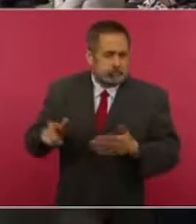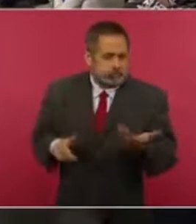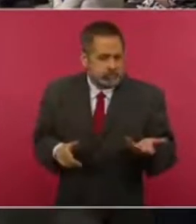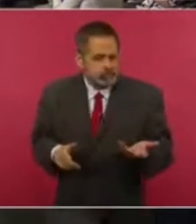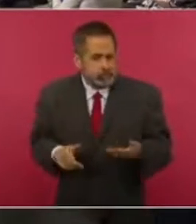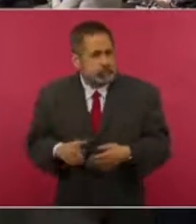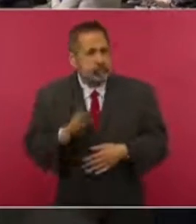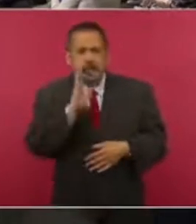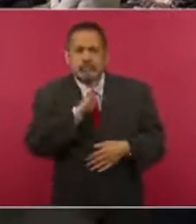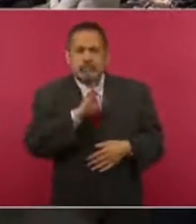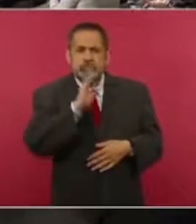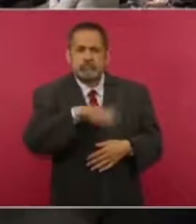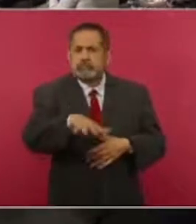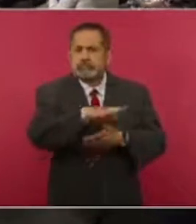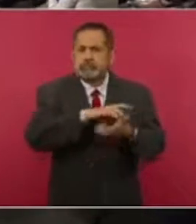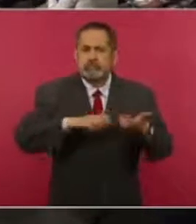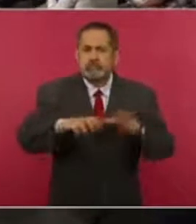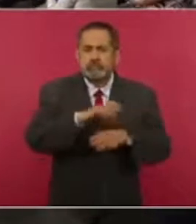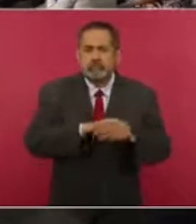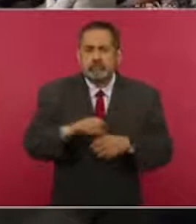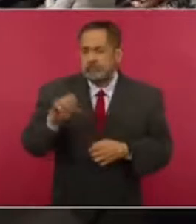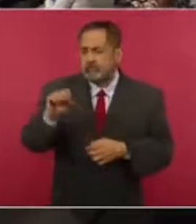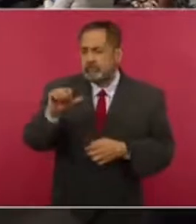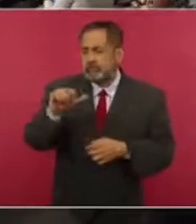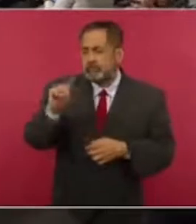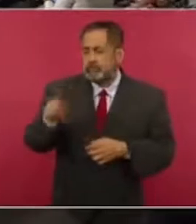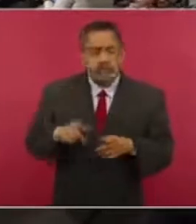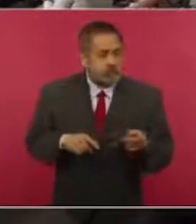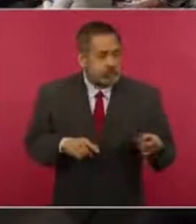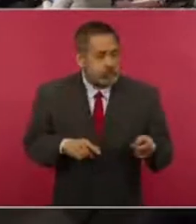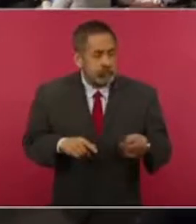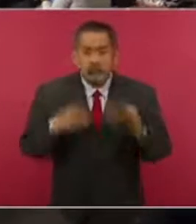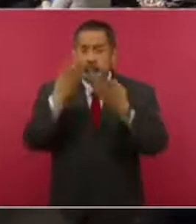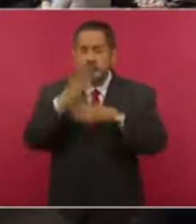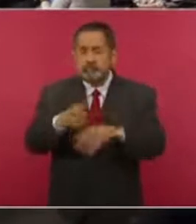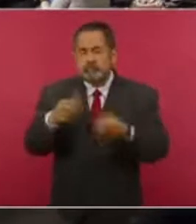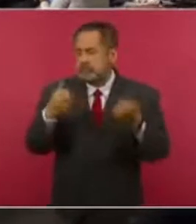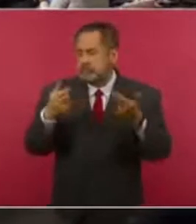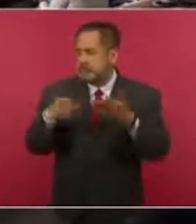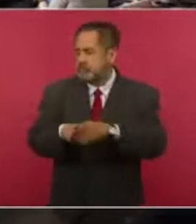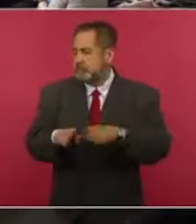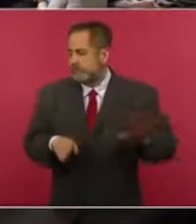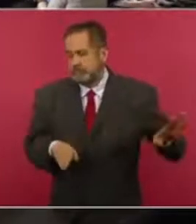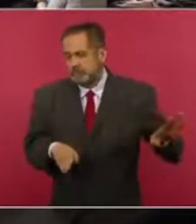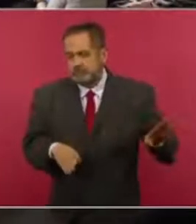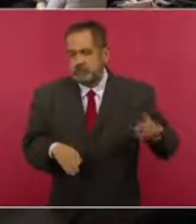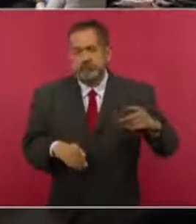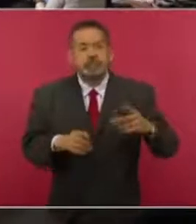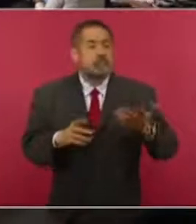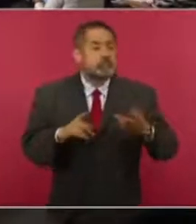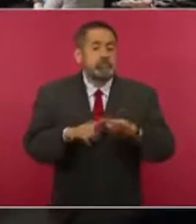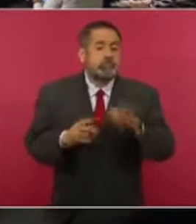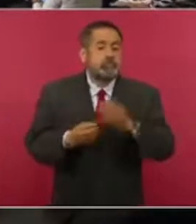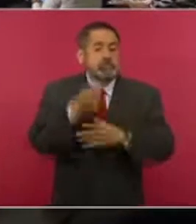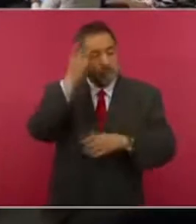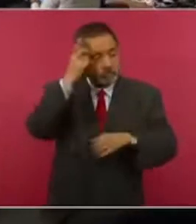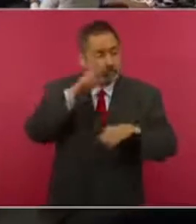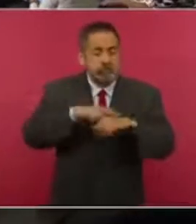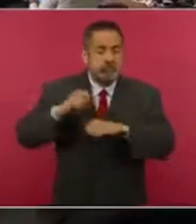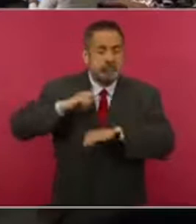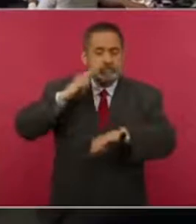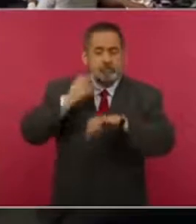al mal manejo jurídico, el SAT le ha congelado cuentas bancarias, o simplemente el nuevo director no pudo con el